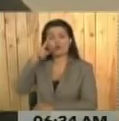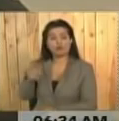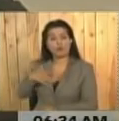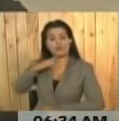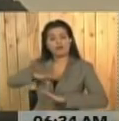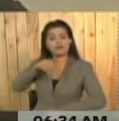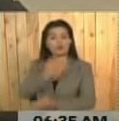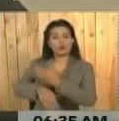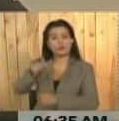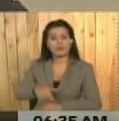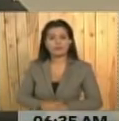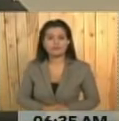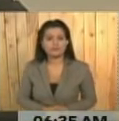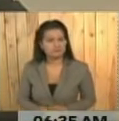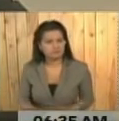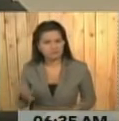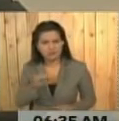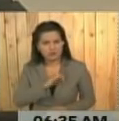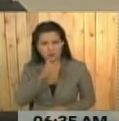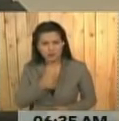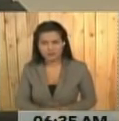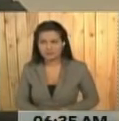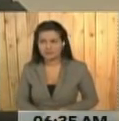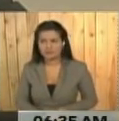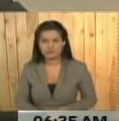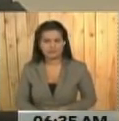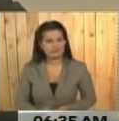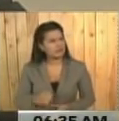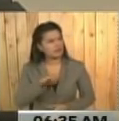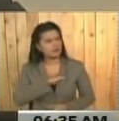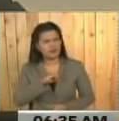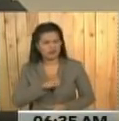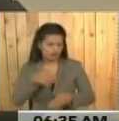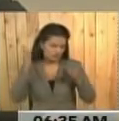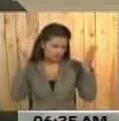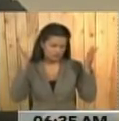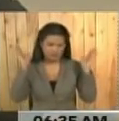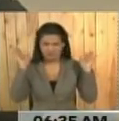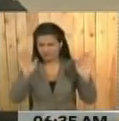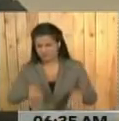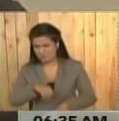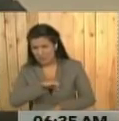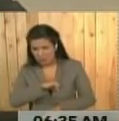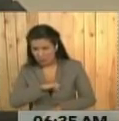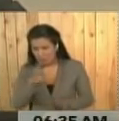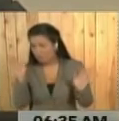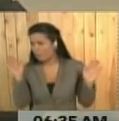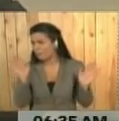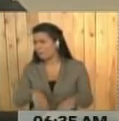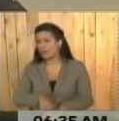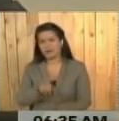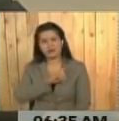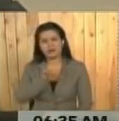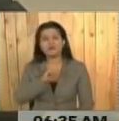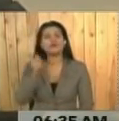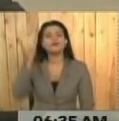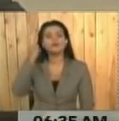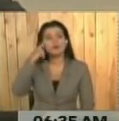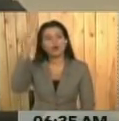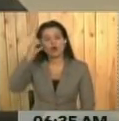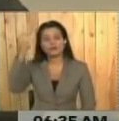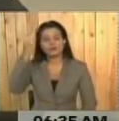claro este hay miedo miedo a estas alturas no no hay miedo no hay miedo Yo creo que hay conciencia de todo lo que